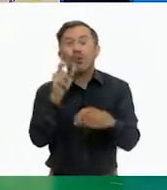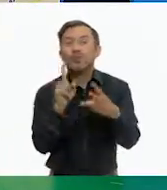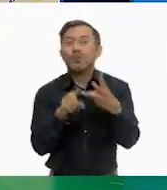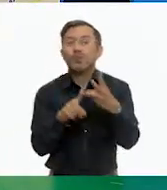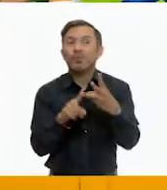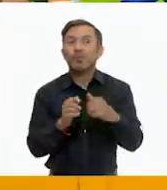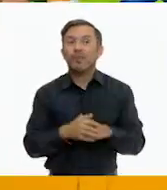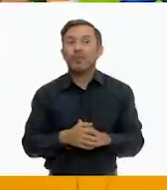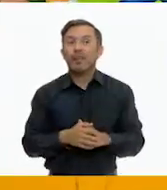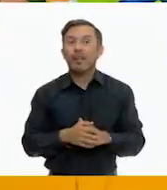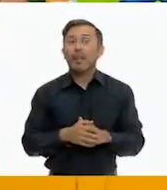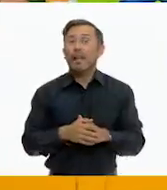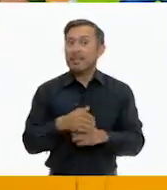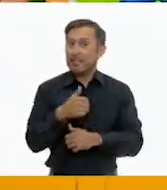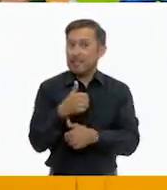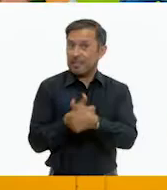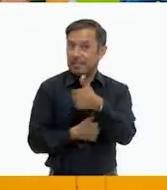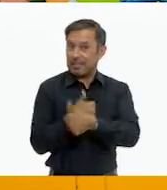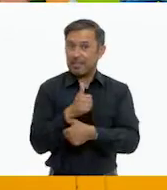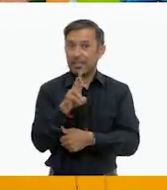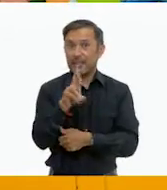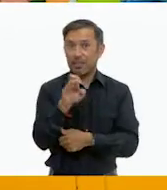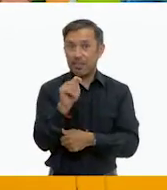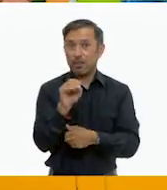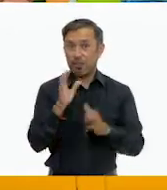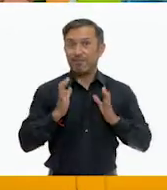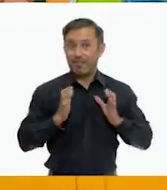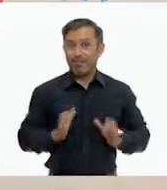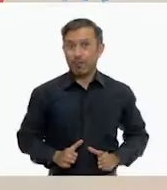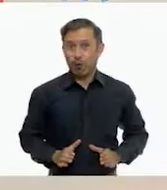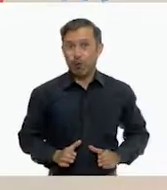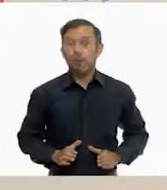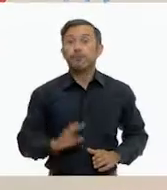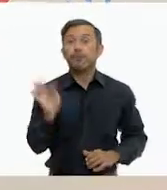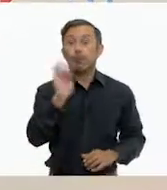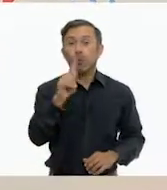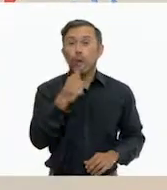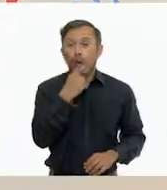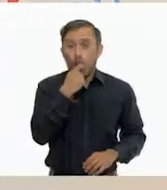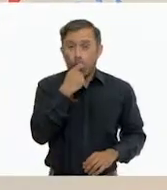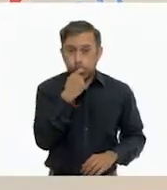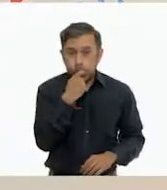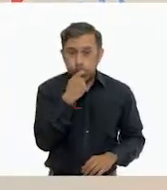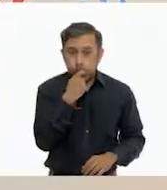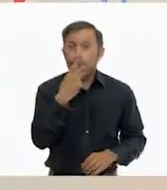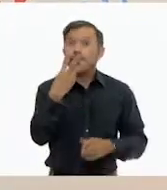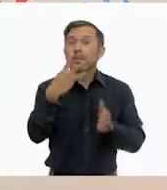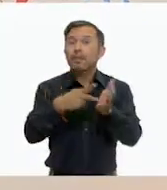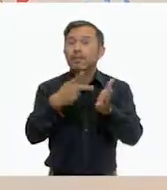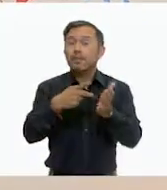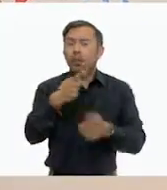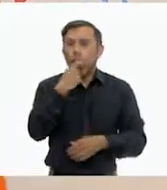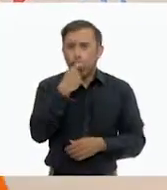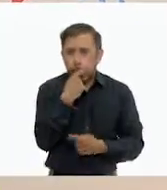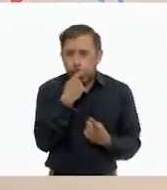reto físico. Cuando escuches un silbato tres veces,